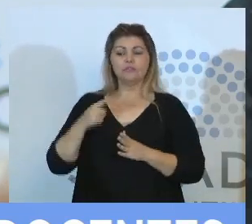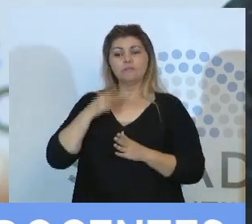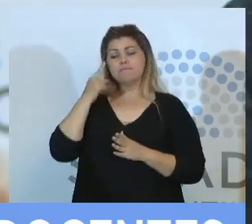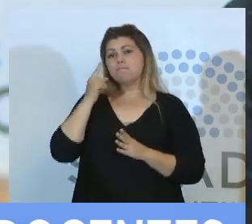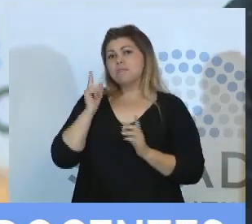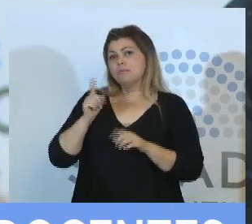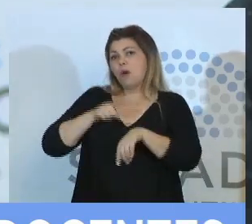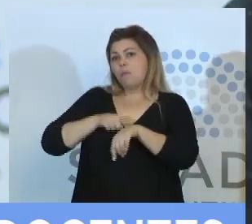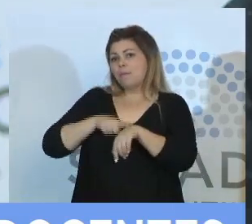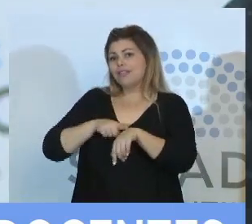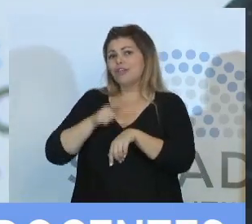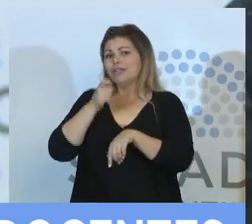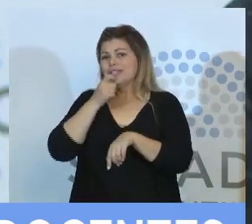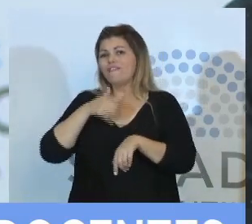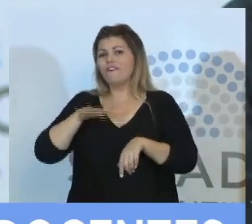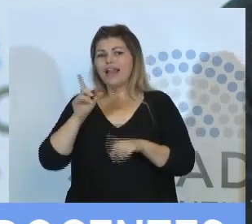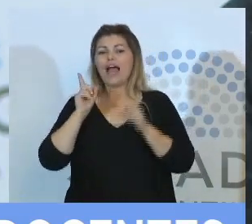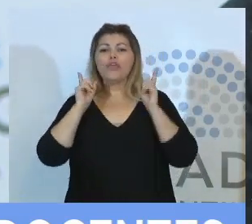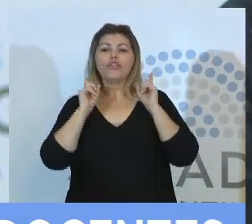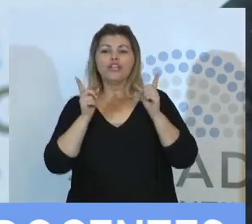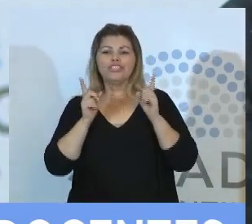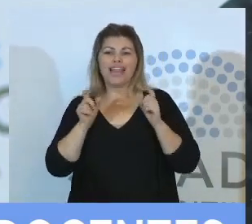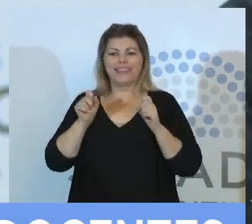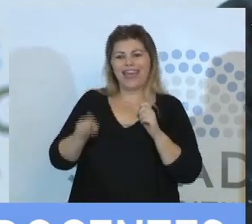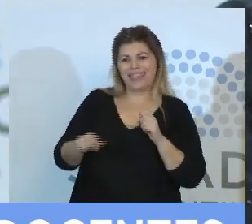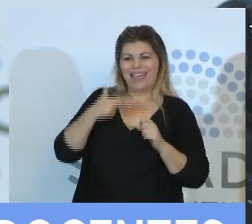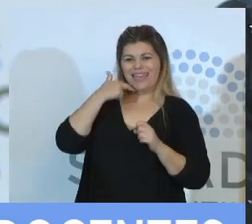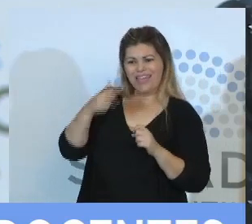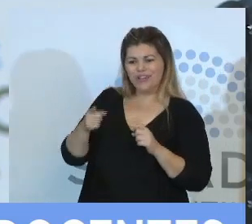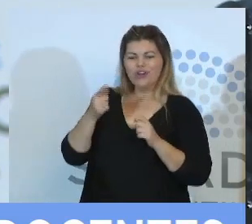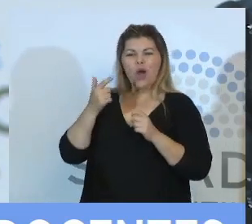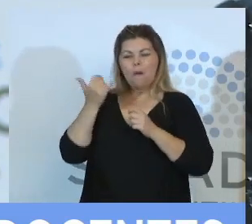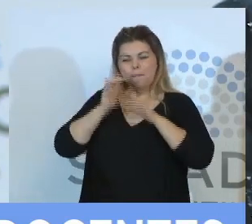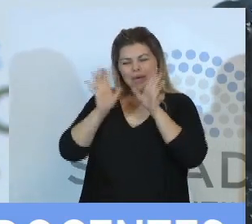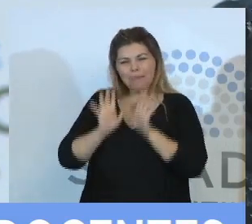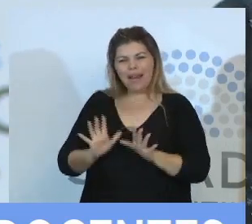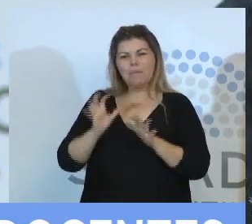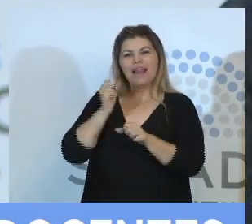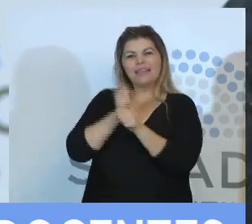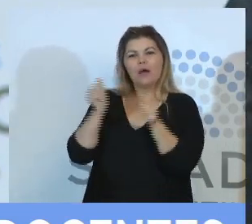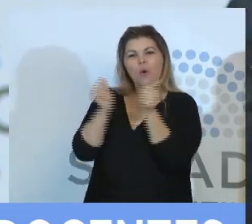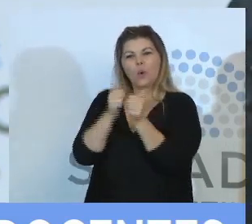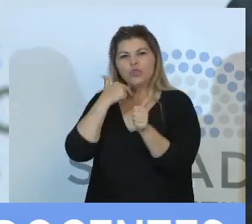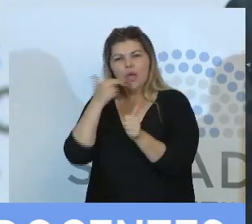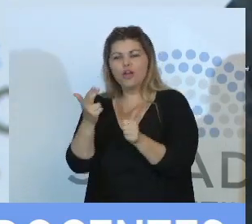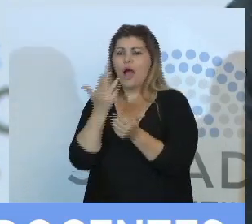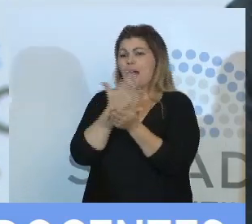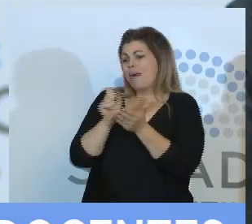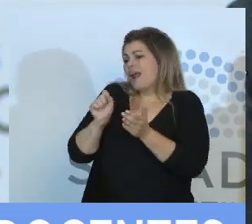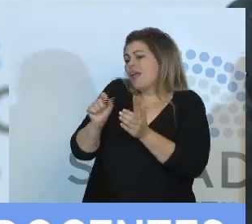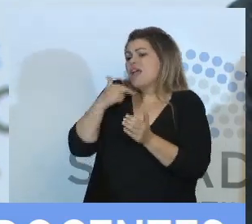ese momento las docentes hubiesen estado más capacitadas para trabajar con mi hijo en ese caso, más allá de la característica que